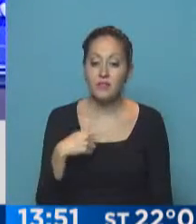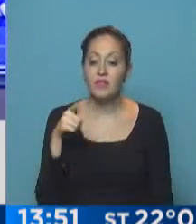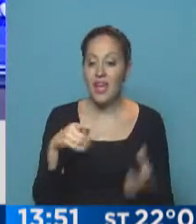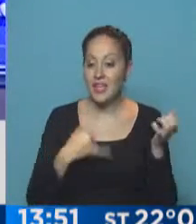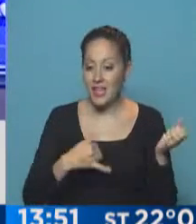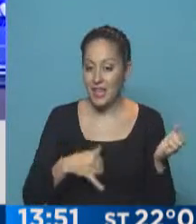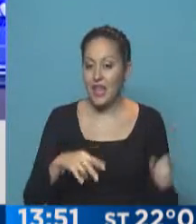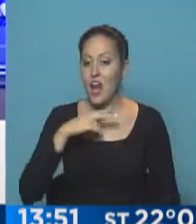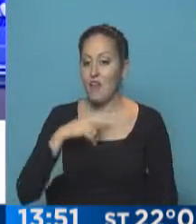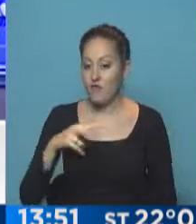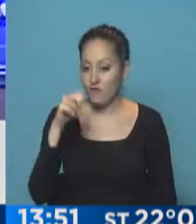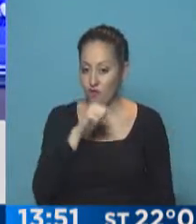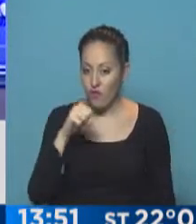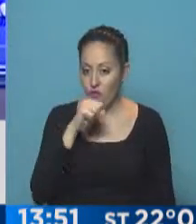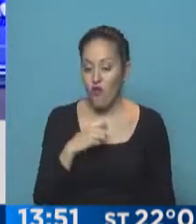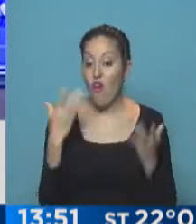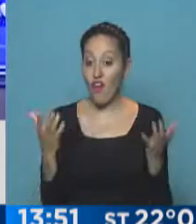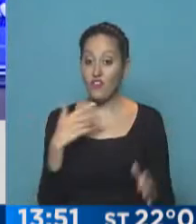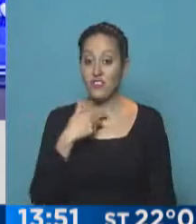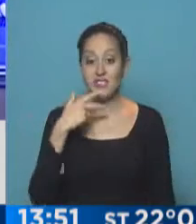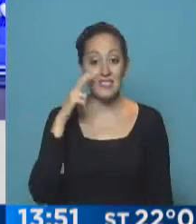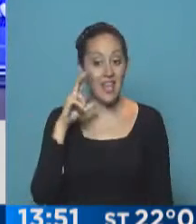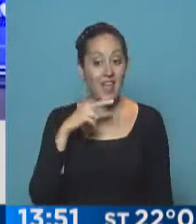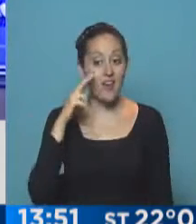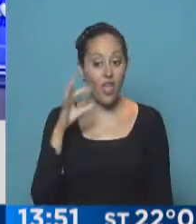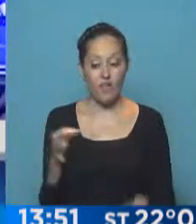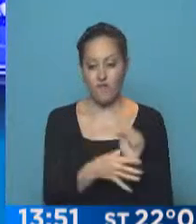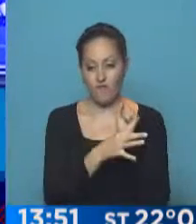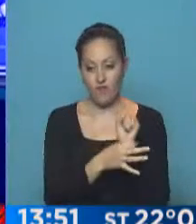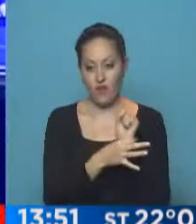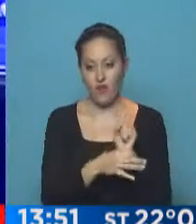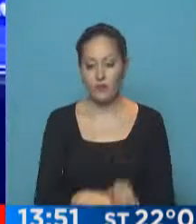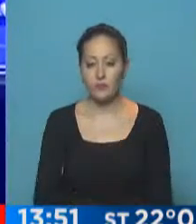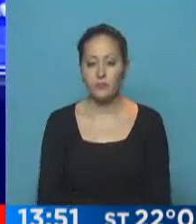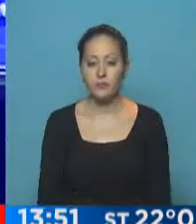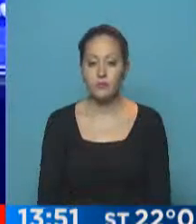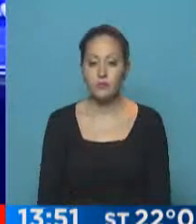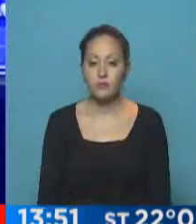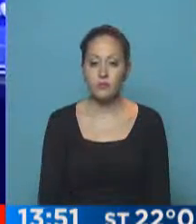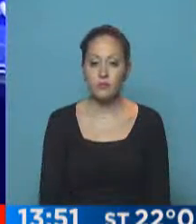voz el gran Silvio Rodríguez, que lanza hoy mundialmente Amoríos.